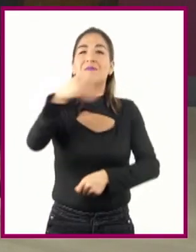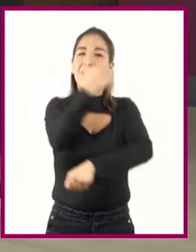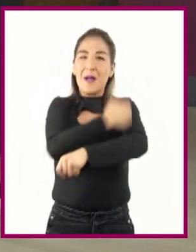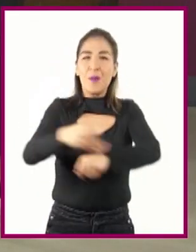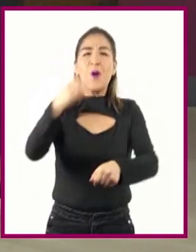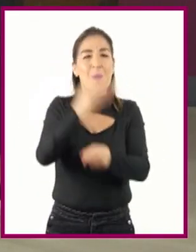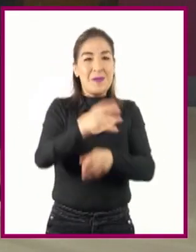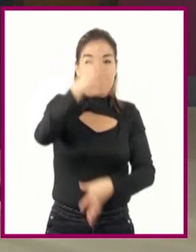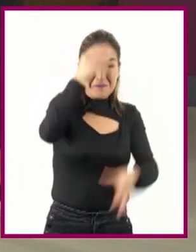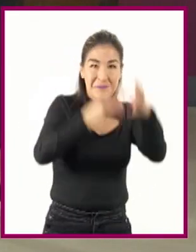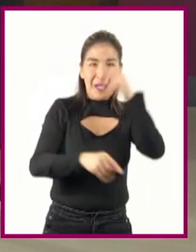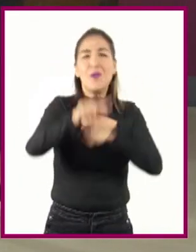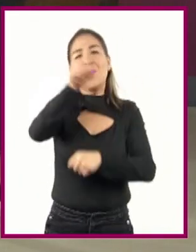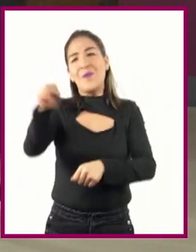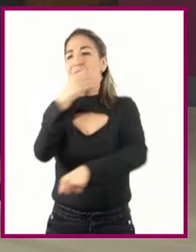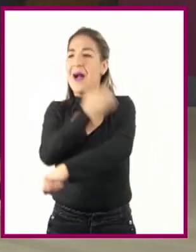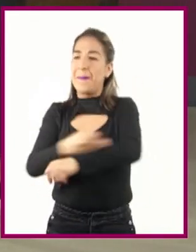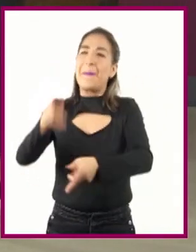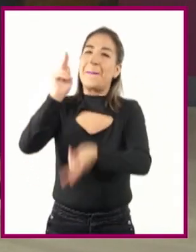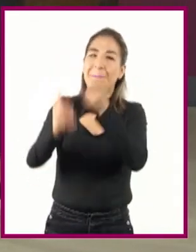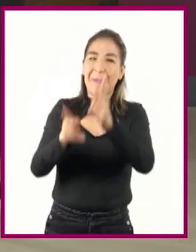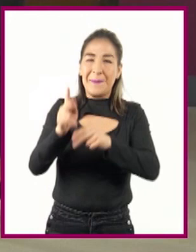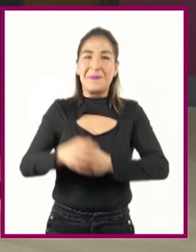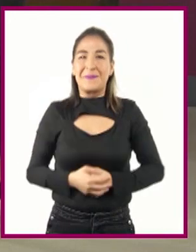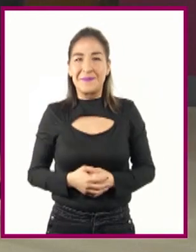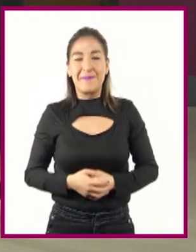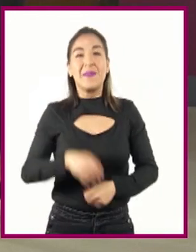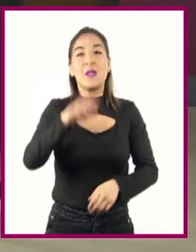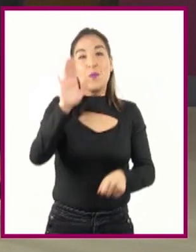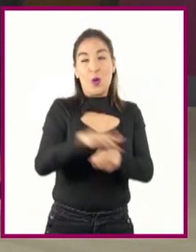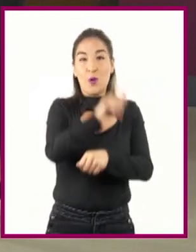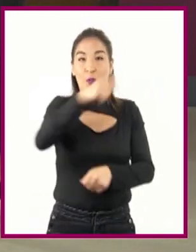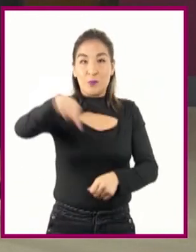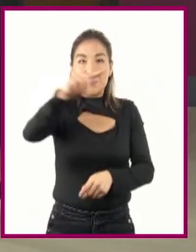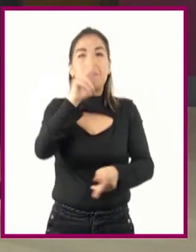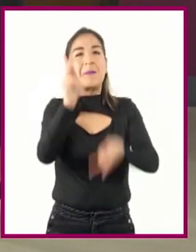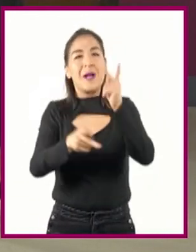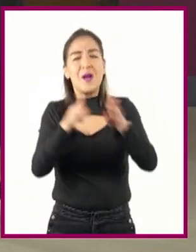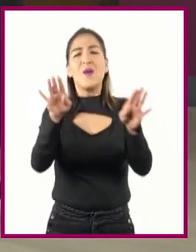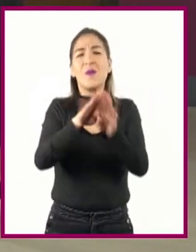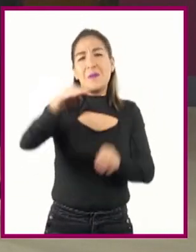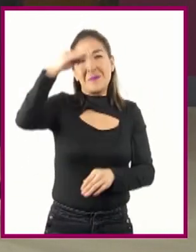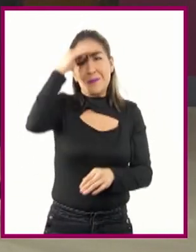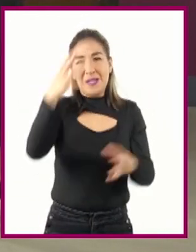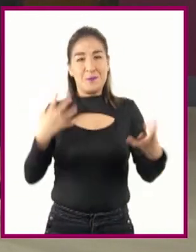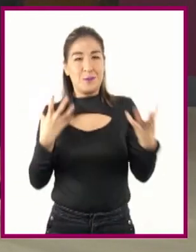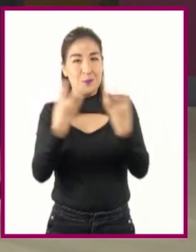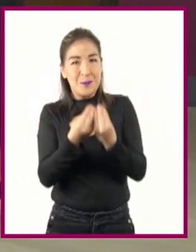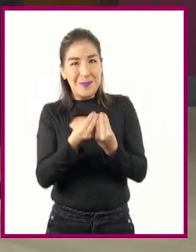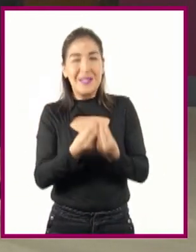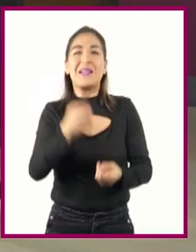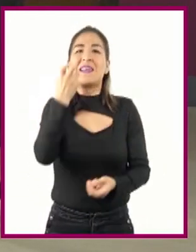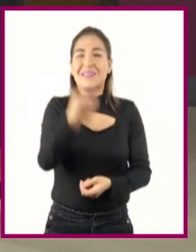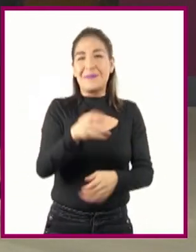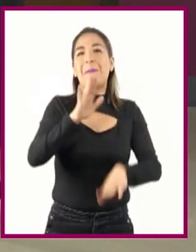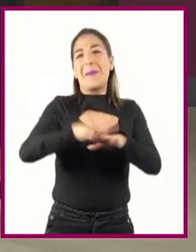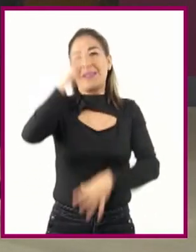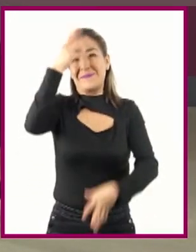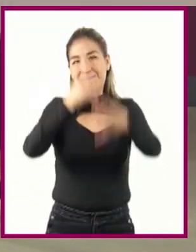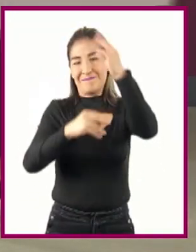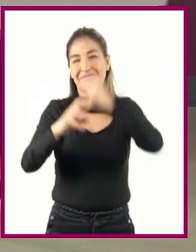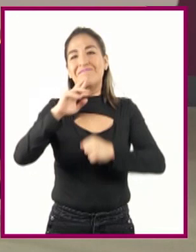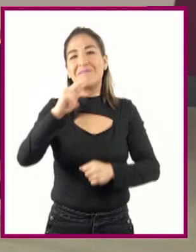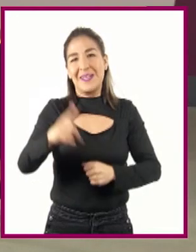lo que han aprendido el día de hoy, porque al dialogar y reflexionar juntos, aprendemos más y